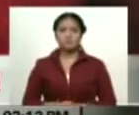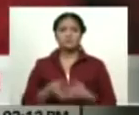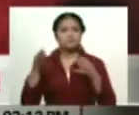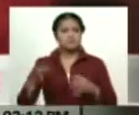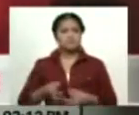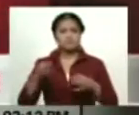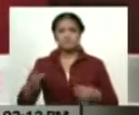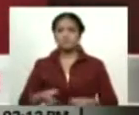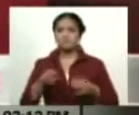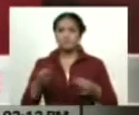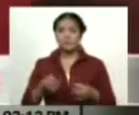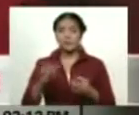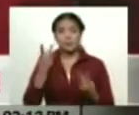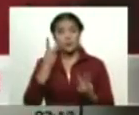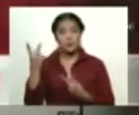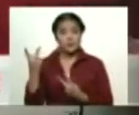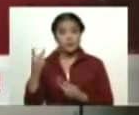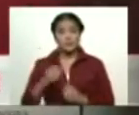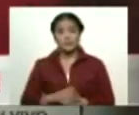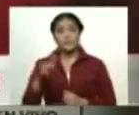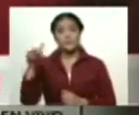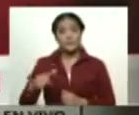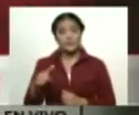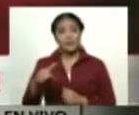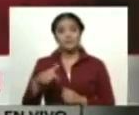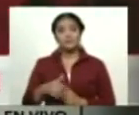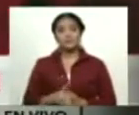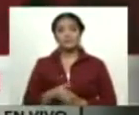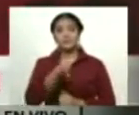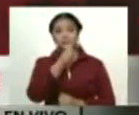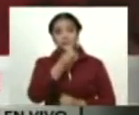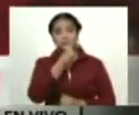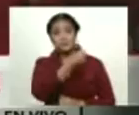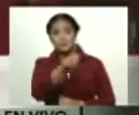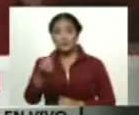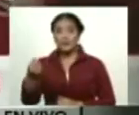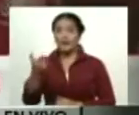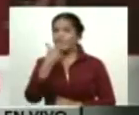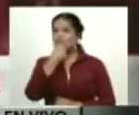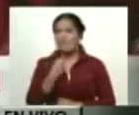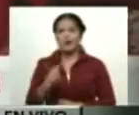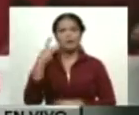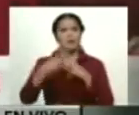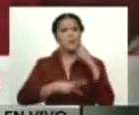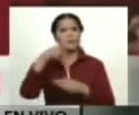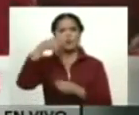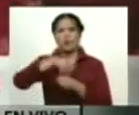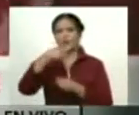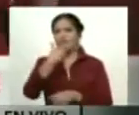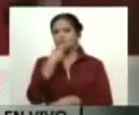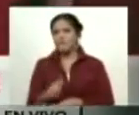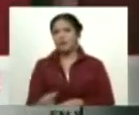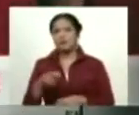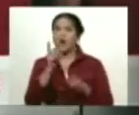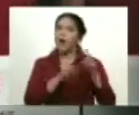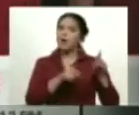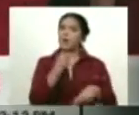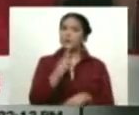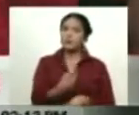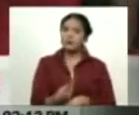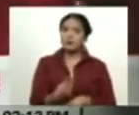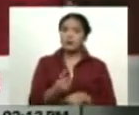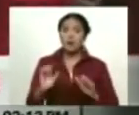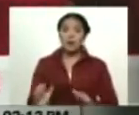podido captar a través de nuestras cámaras y de nuestros micrófonos ha sido la facilidad del proceso de votación. Muchos han señalado inclusive que